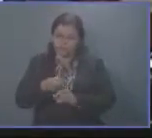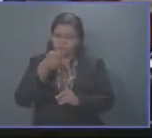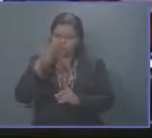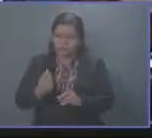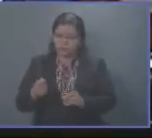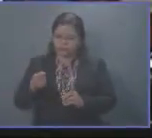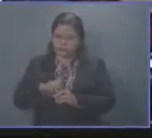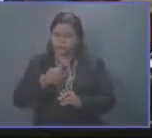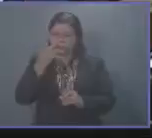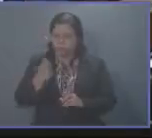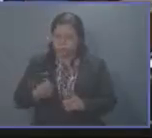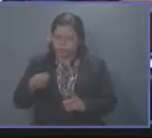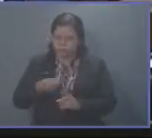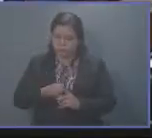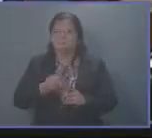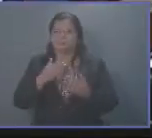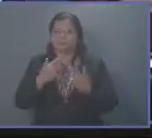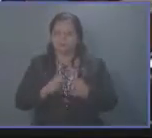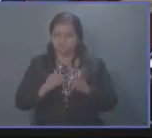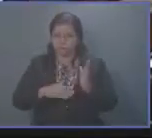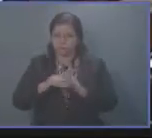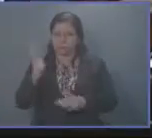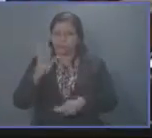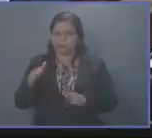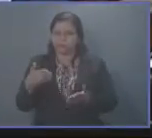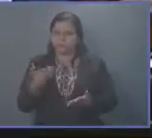crédito resulta afectado.